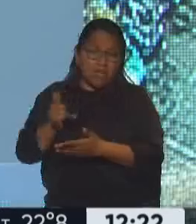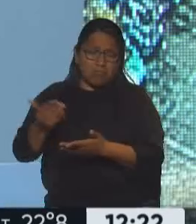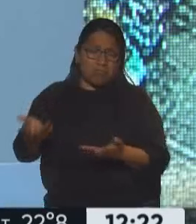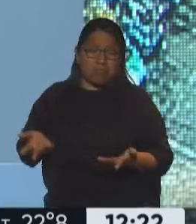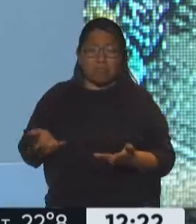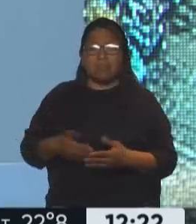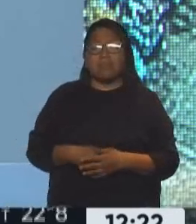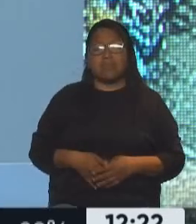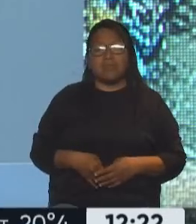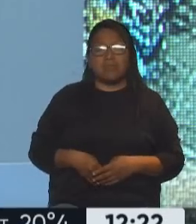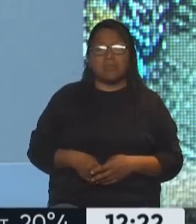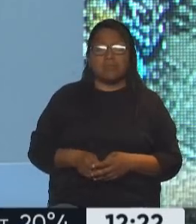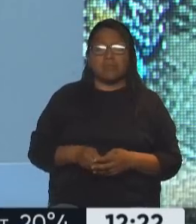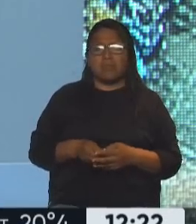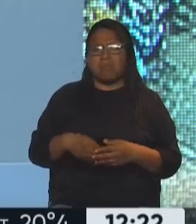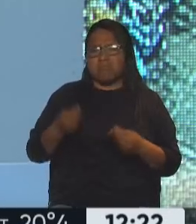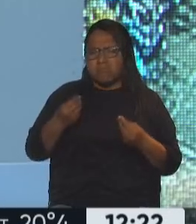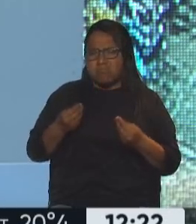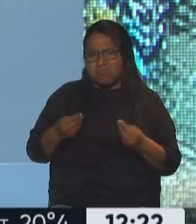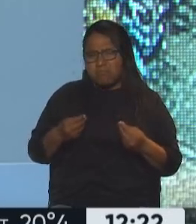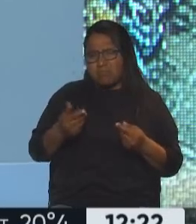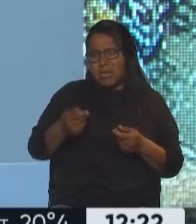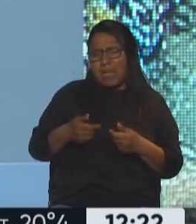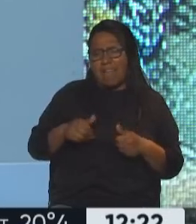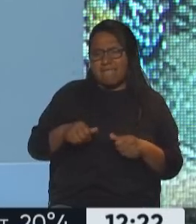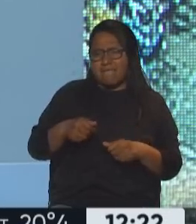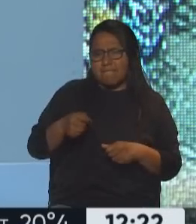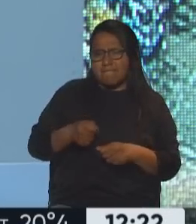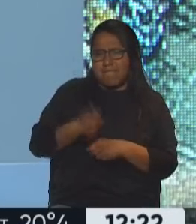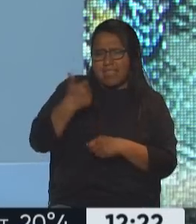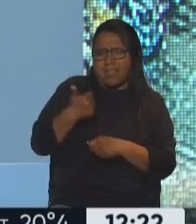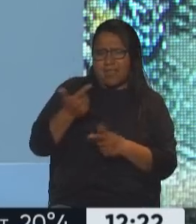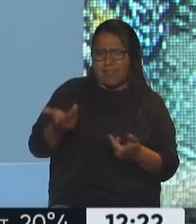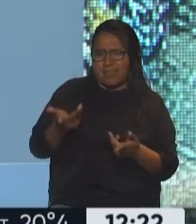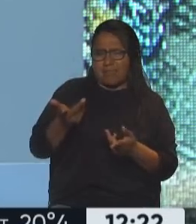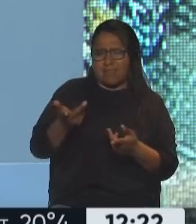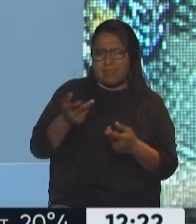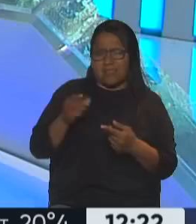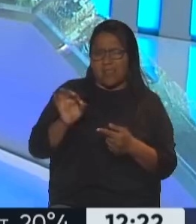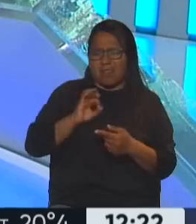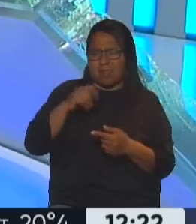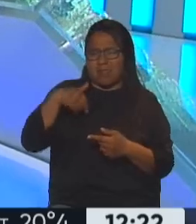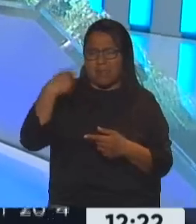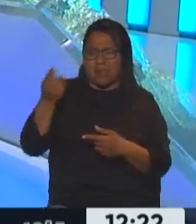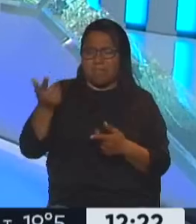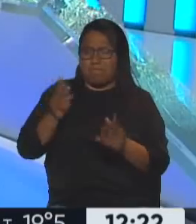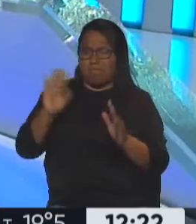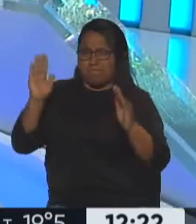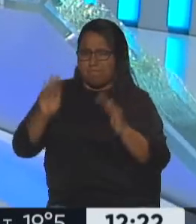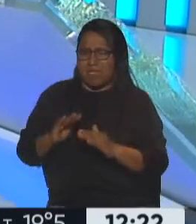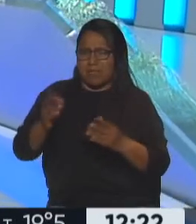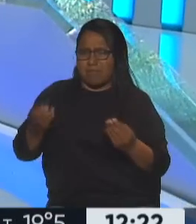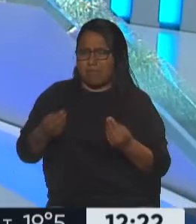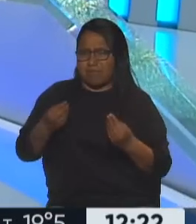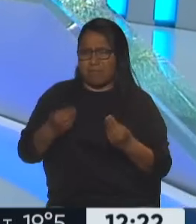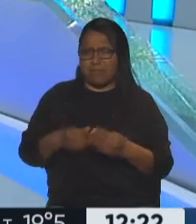año que viene. ¿Cuál es el negocio? Digamos, si voy a desfinanciar el año que viene. Este es el otro